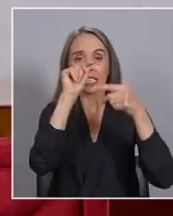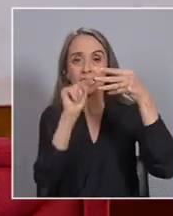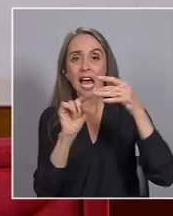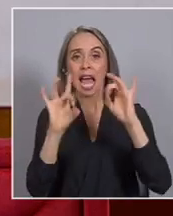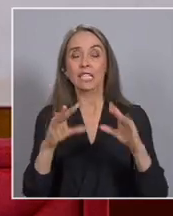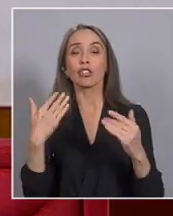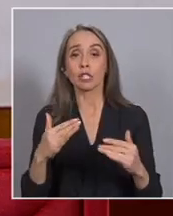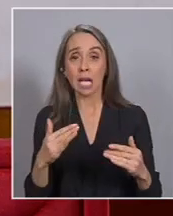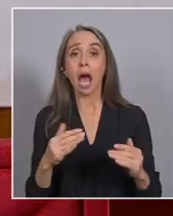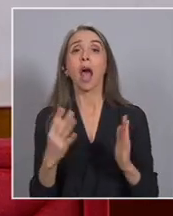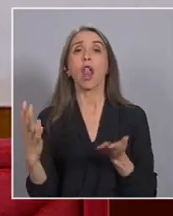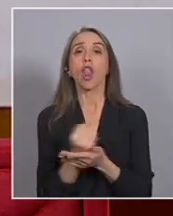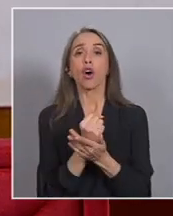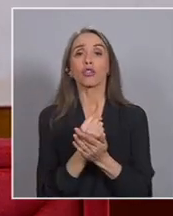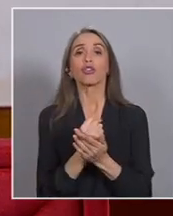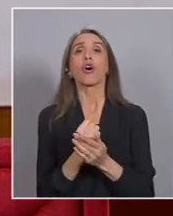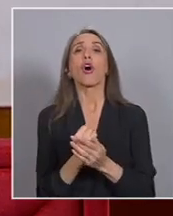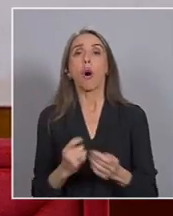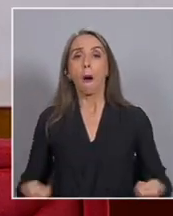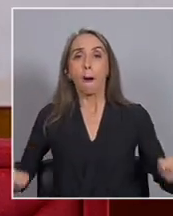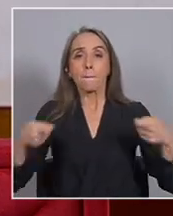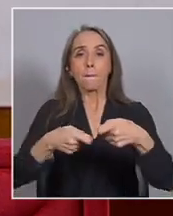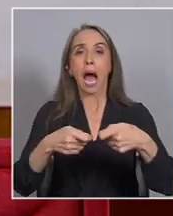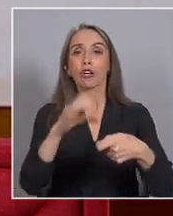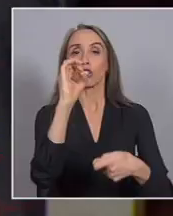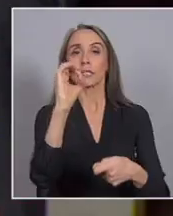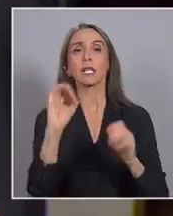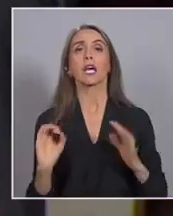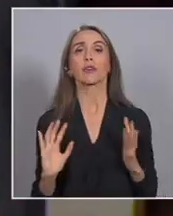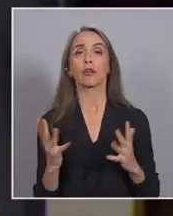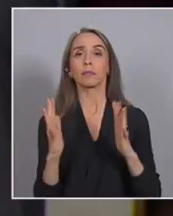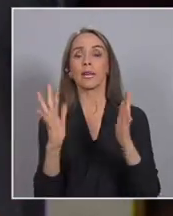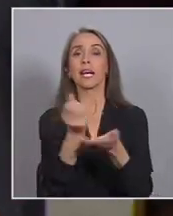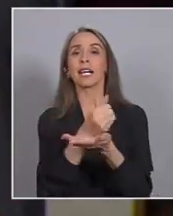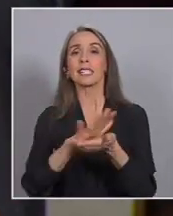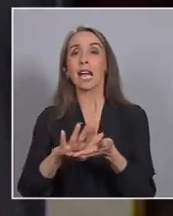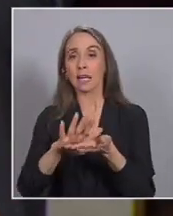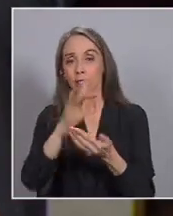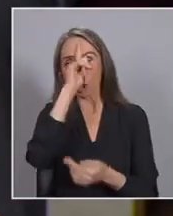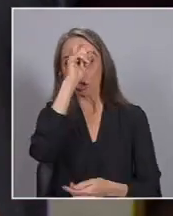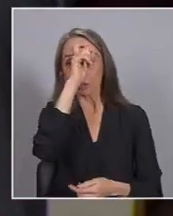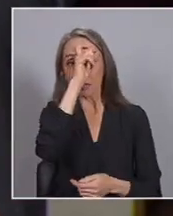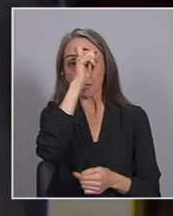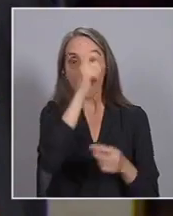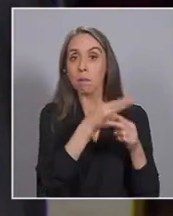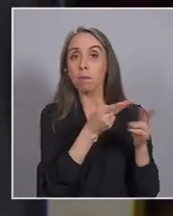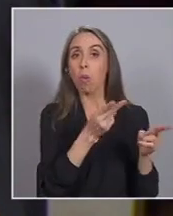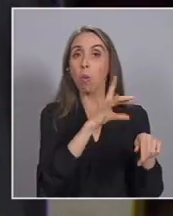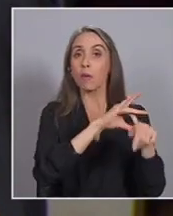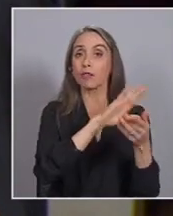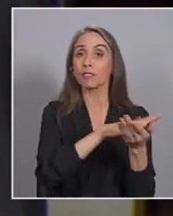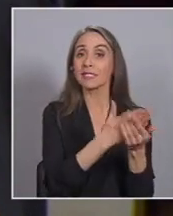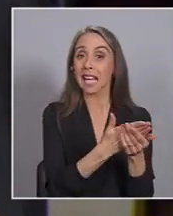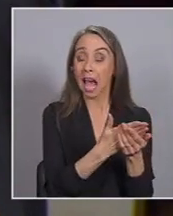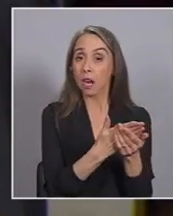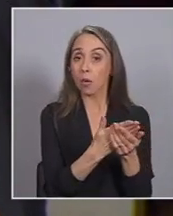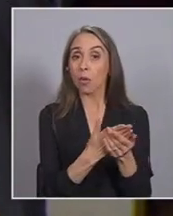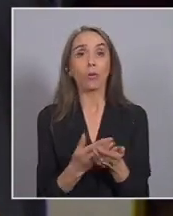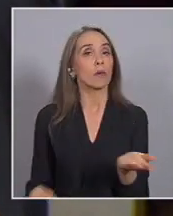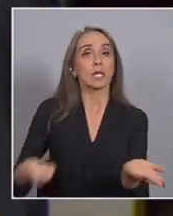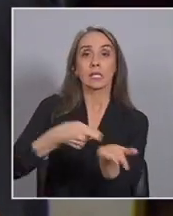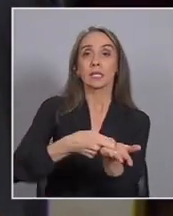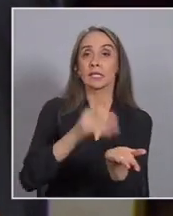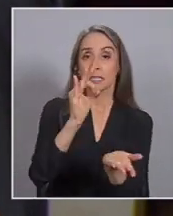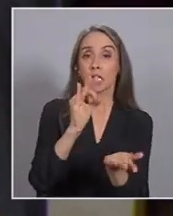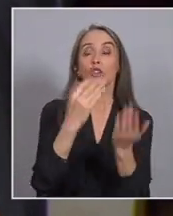Materializamos el copago cero, que consagra la gratuidad en el sistema público de salud y que ya